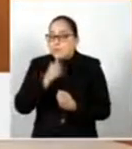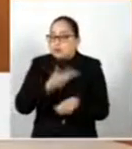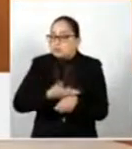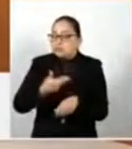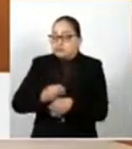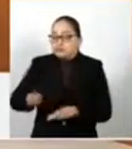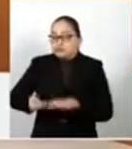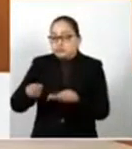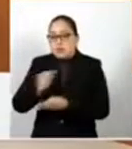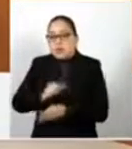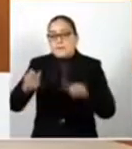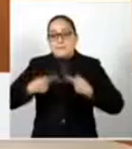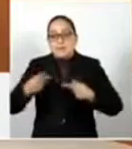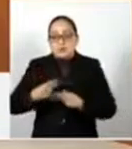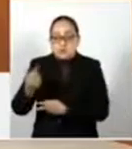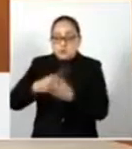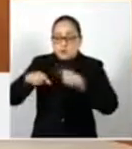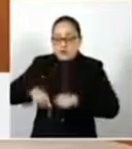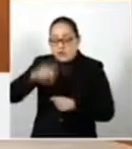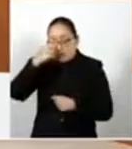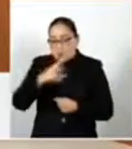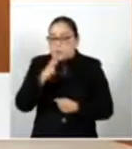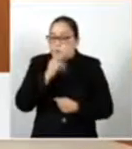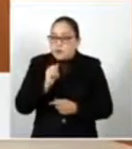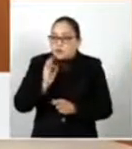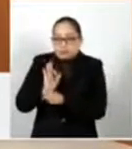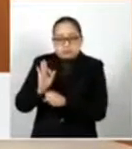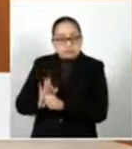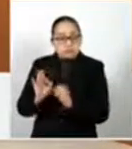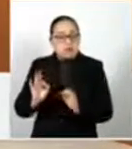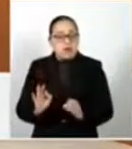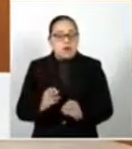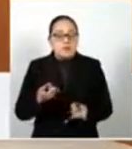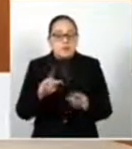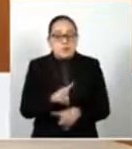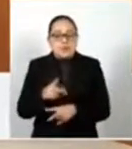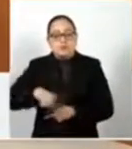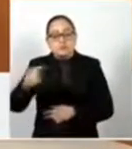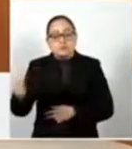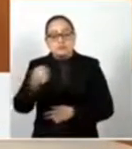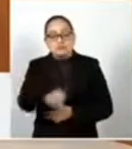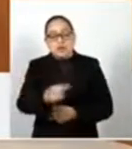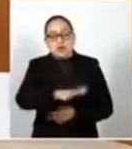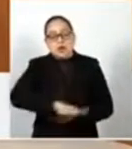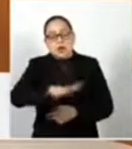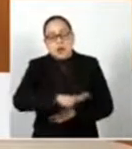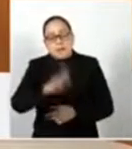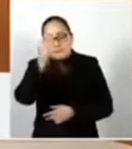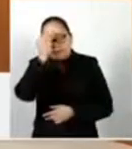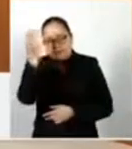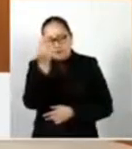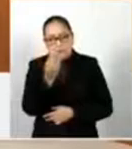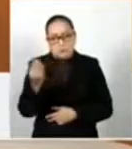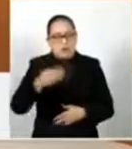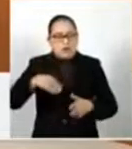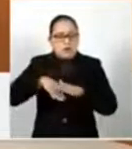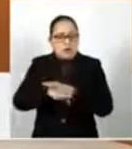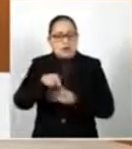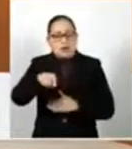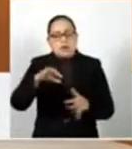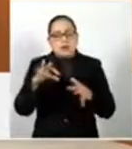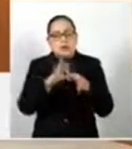brindarlo a las personas que atraviesan nuestro país. Muy al contrario, lo sometemos a condiciones infrahumanas